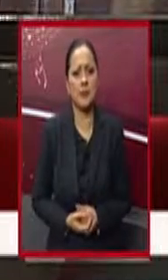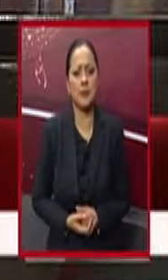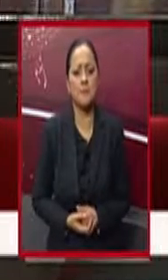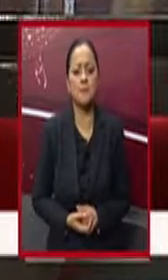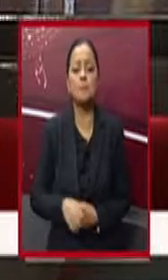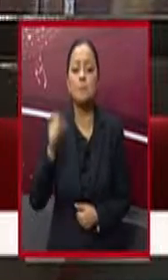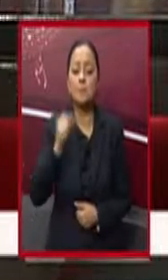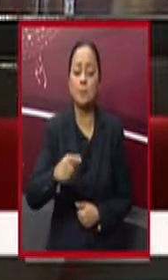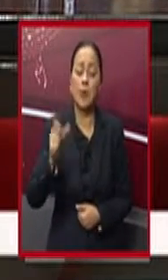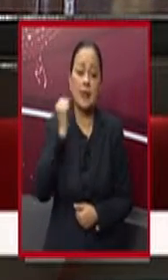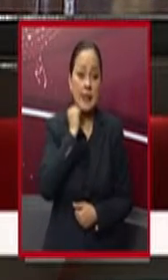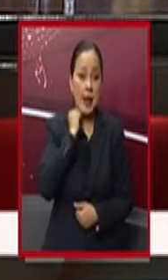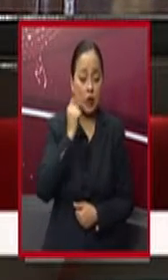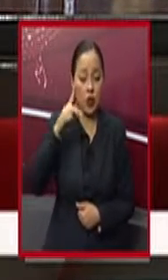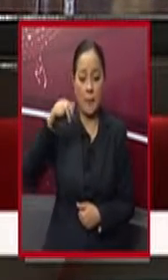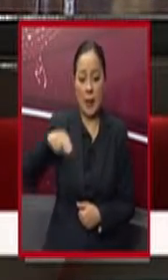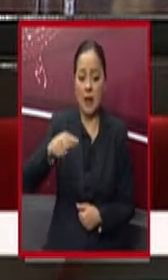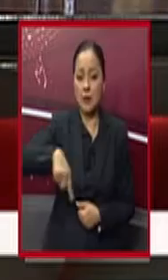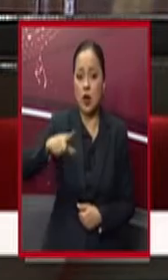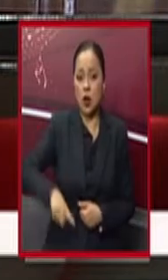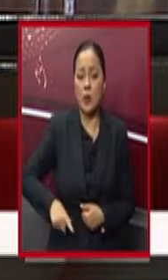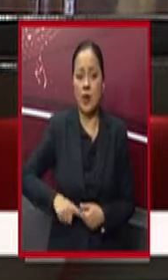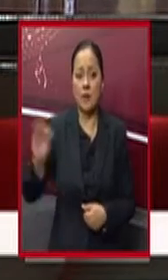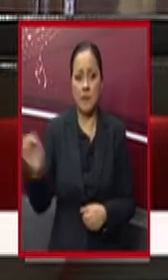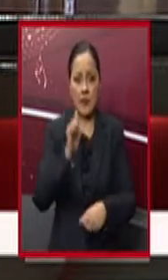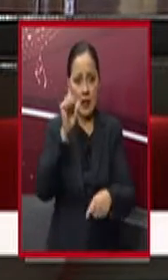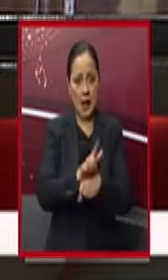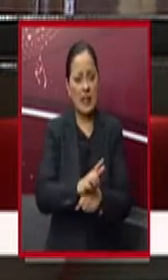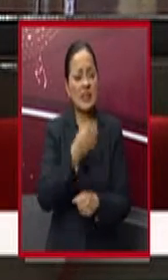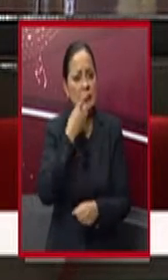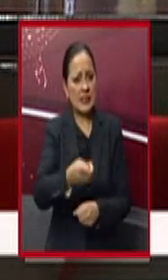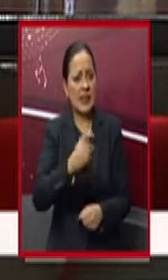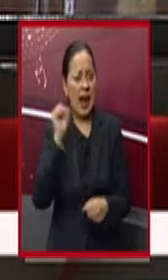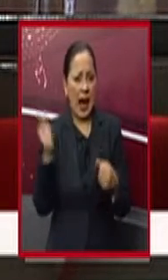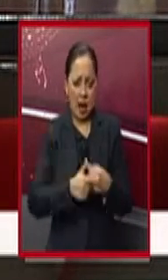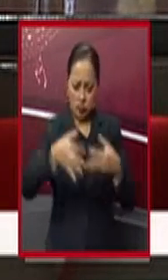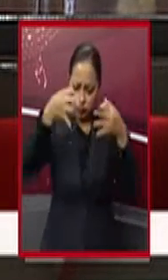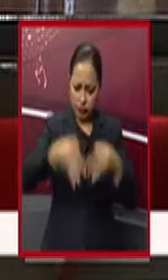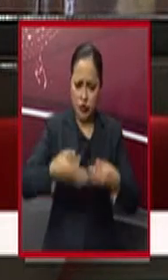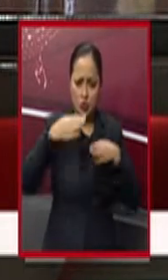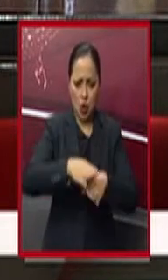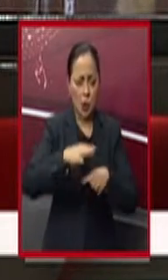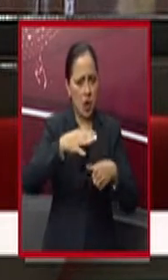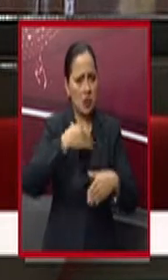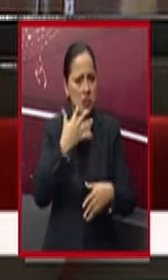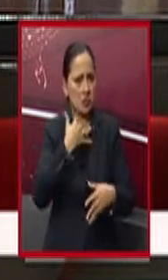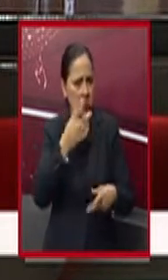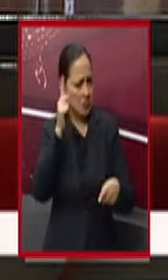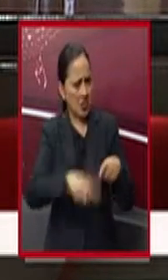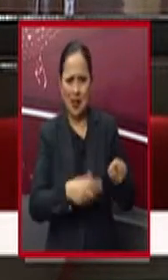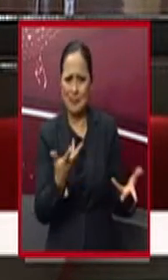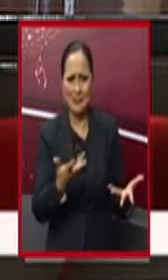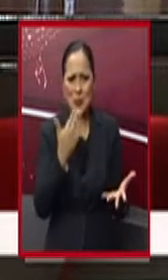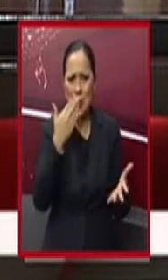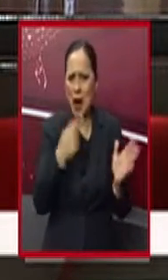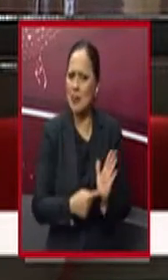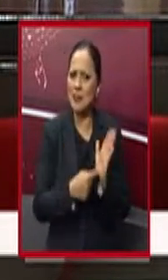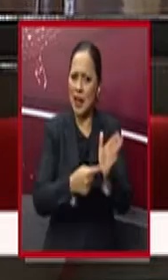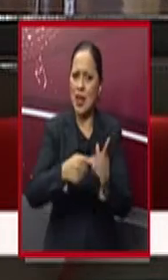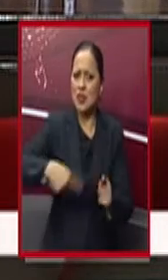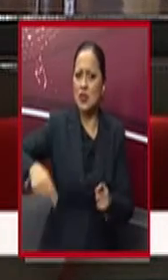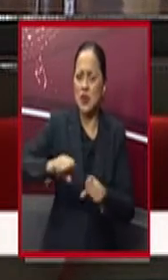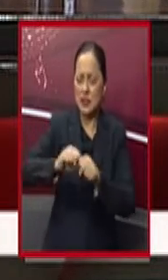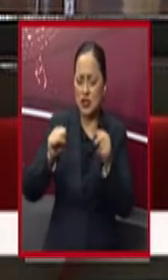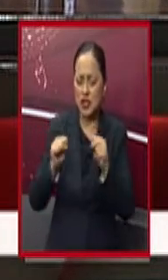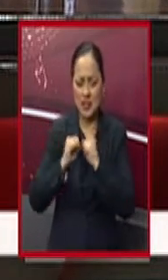El legislador panista aseguró que el gobierno federal no ha podido demostrar acciones eficaces en contra de la corrupción, lo cual genera descontento en